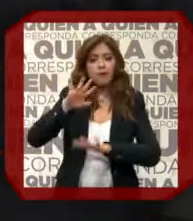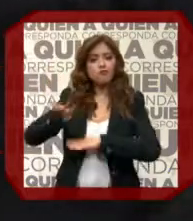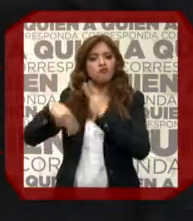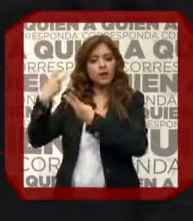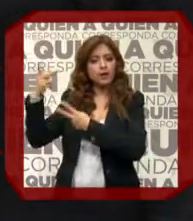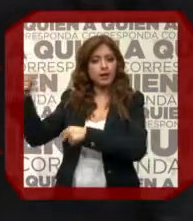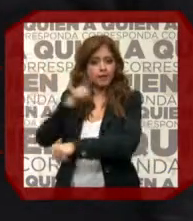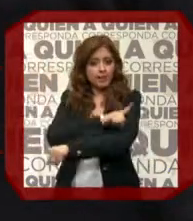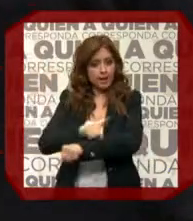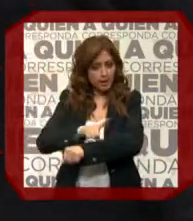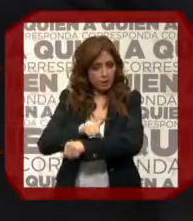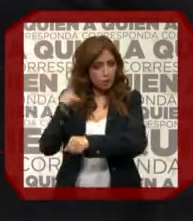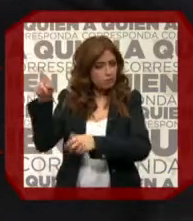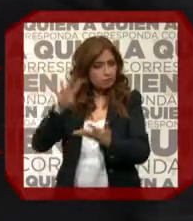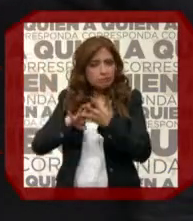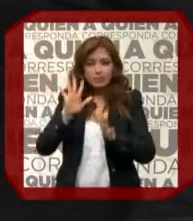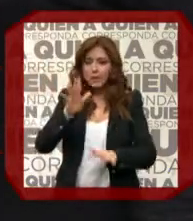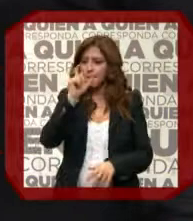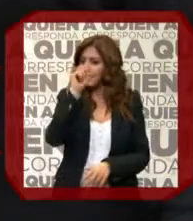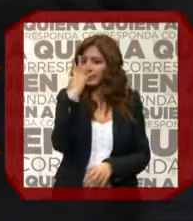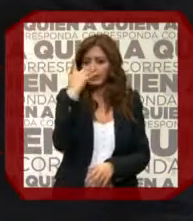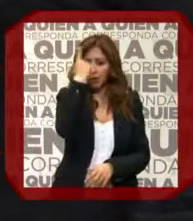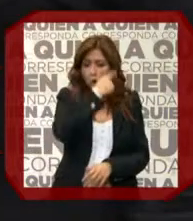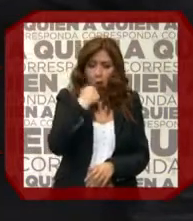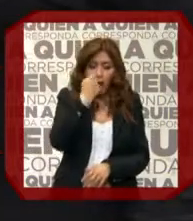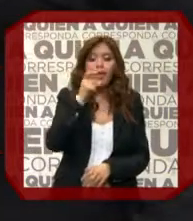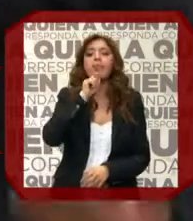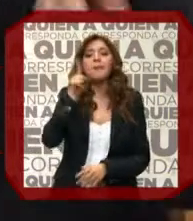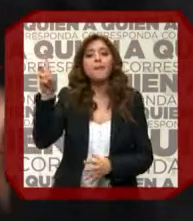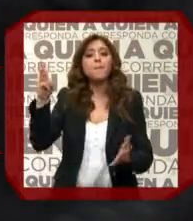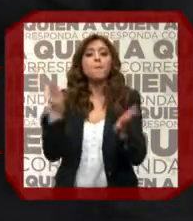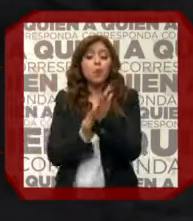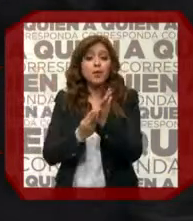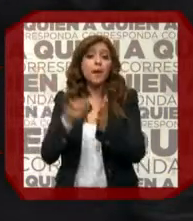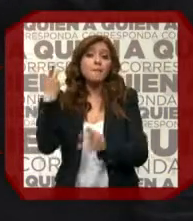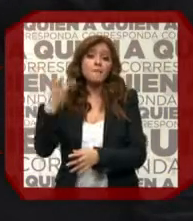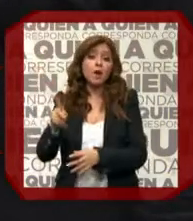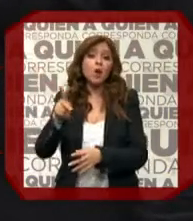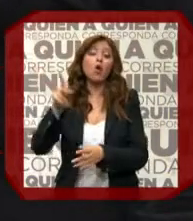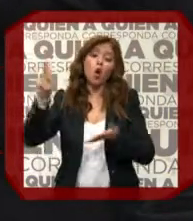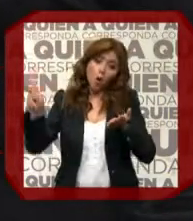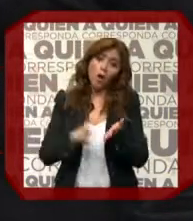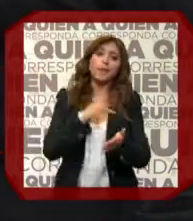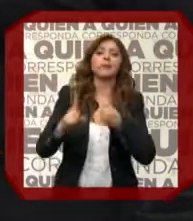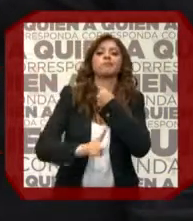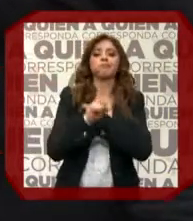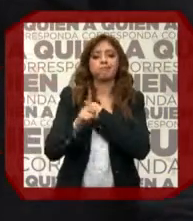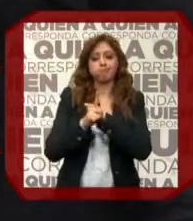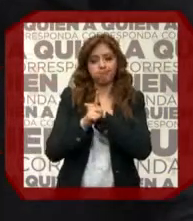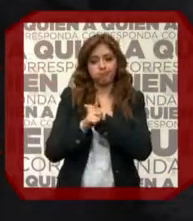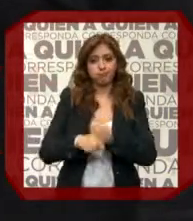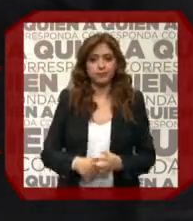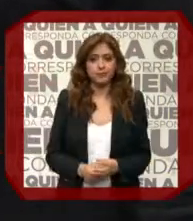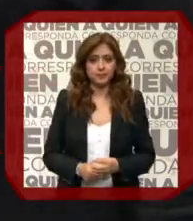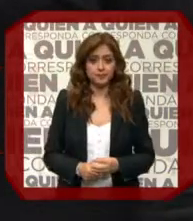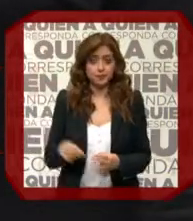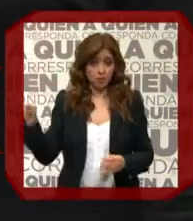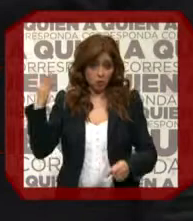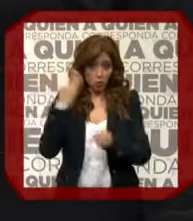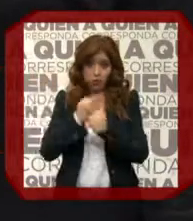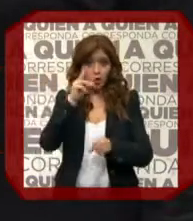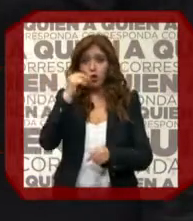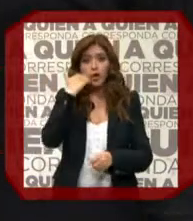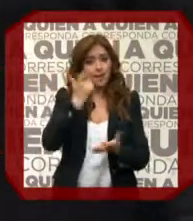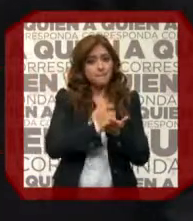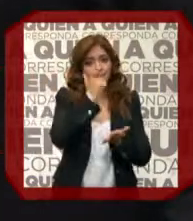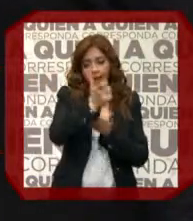delegación detenidos 25 horas más una multa, pero ya se volvieron a suscitar los problemas. Ahora ya no quieren el pago